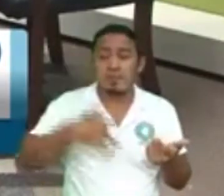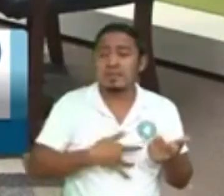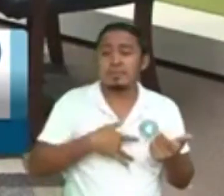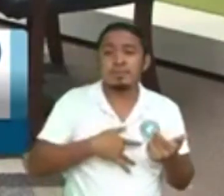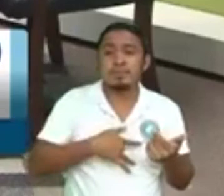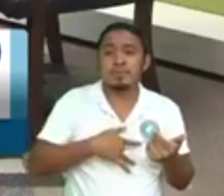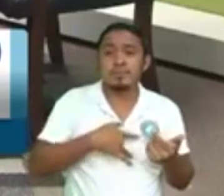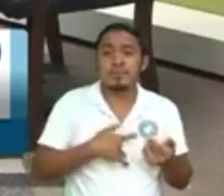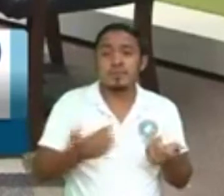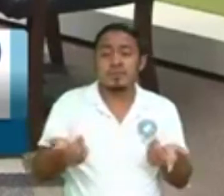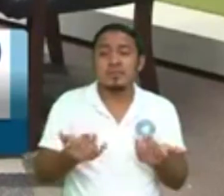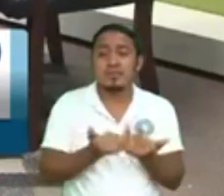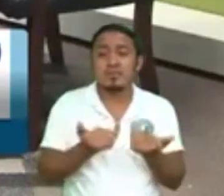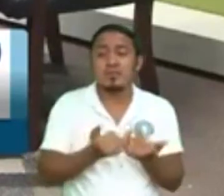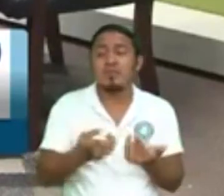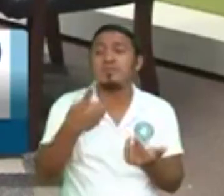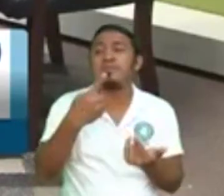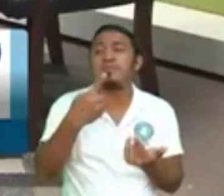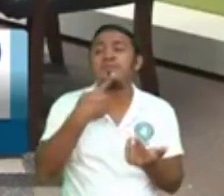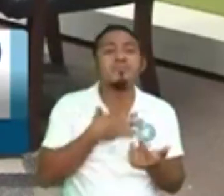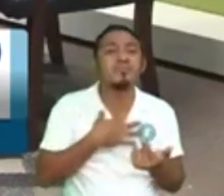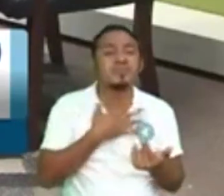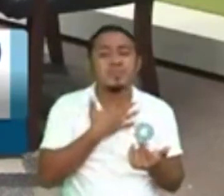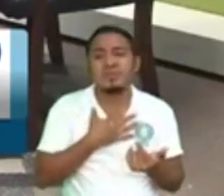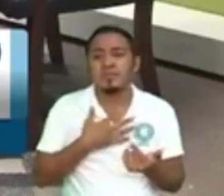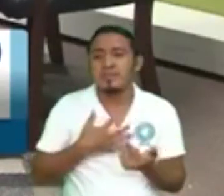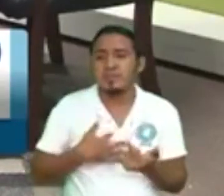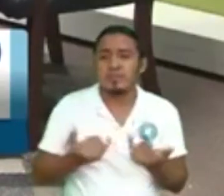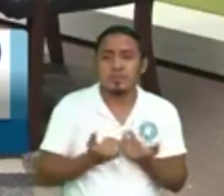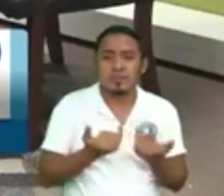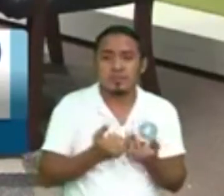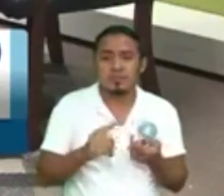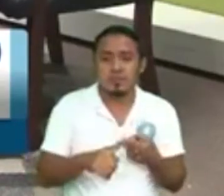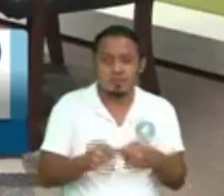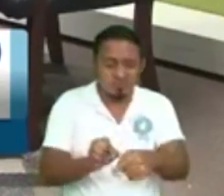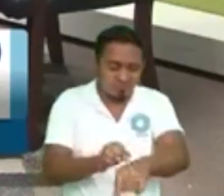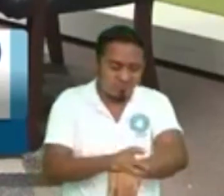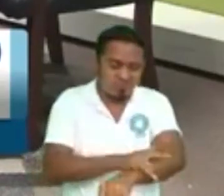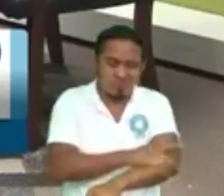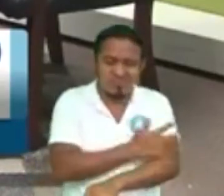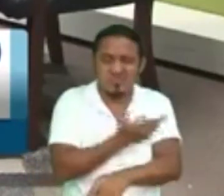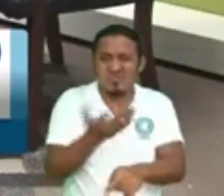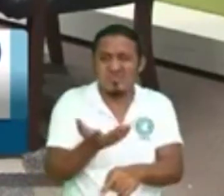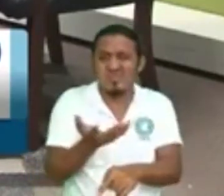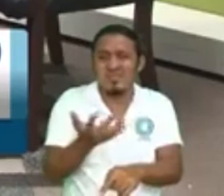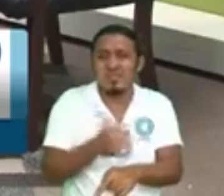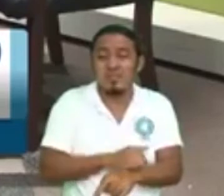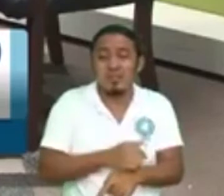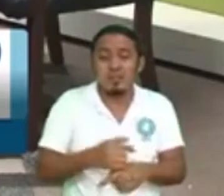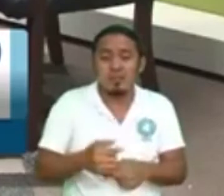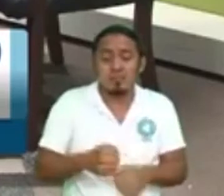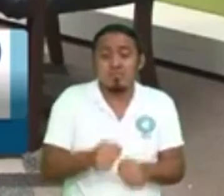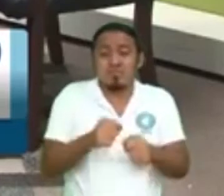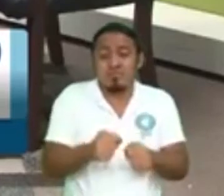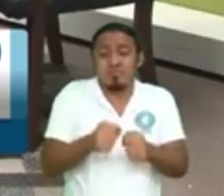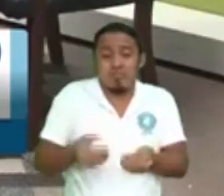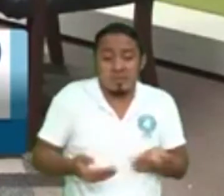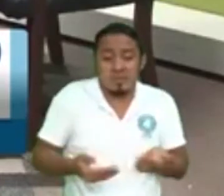esas cantidades. Entonces ellos empiezan a presentar síntomas como irritabilidad, pueden incluso hasta convulsionar los